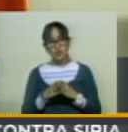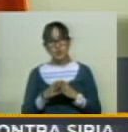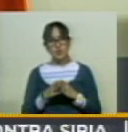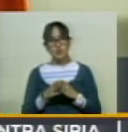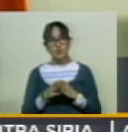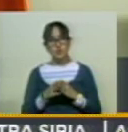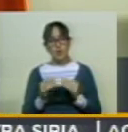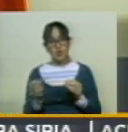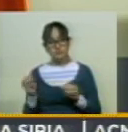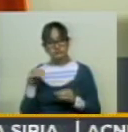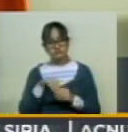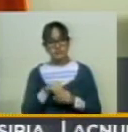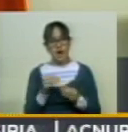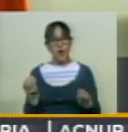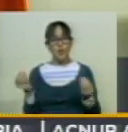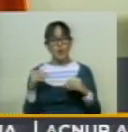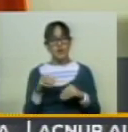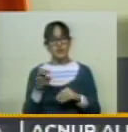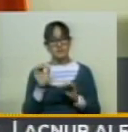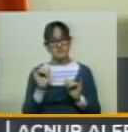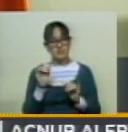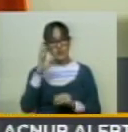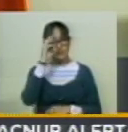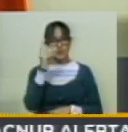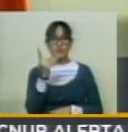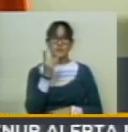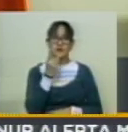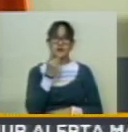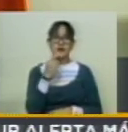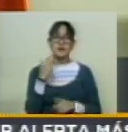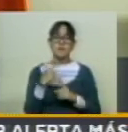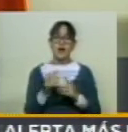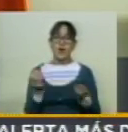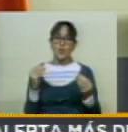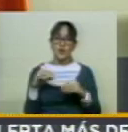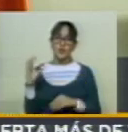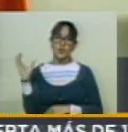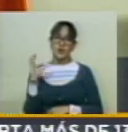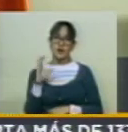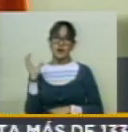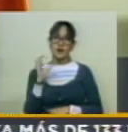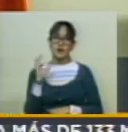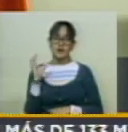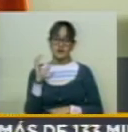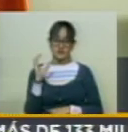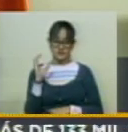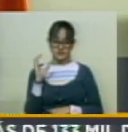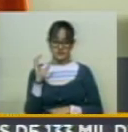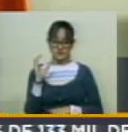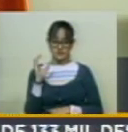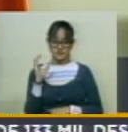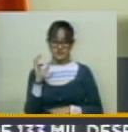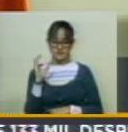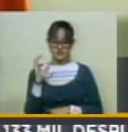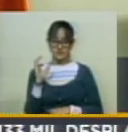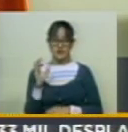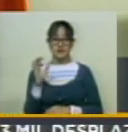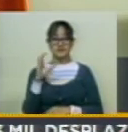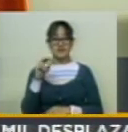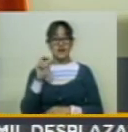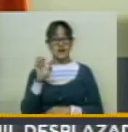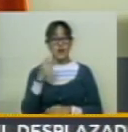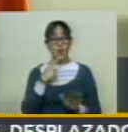fue incluido en el Acuerdo de Santo Domingo y el Acuerdo de Caracas, el Consejo Nacional Electoral lo